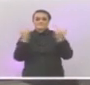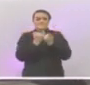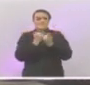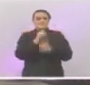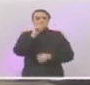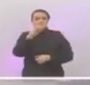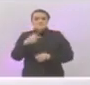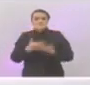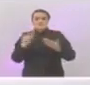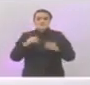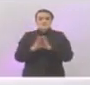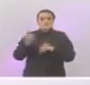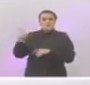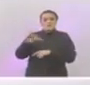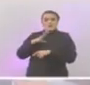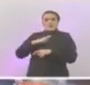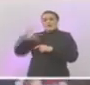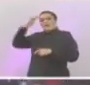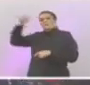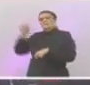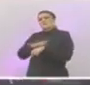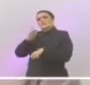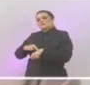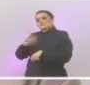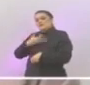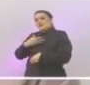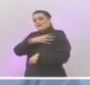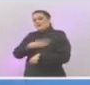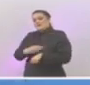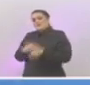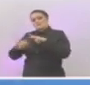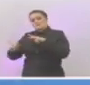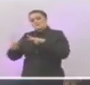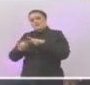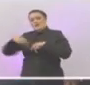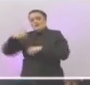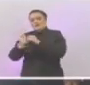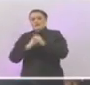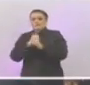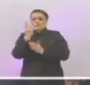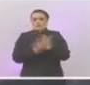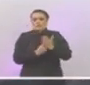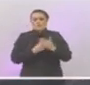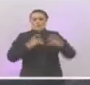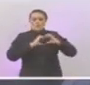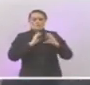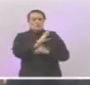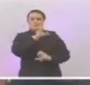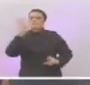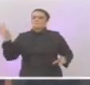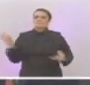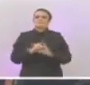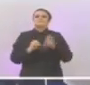Además, en el caso de los adultos mayores que tienen hijos migrantes, este año continuamos el programa Corazón Todito,